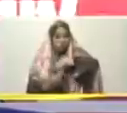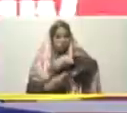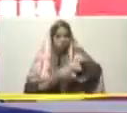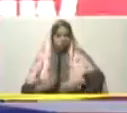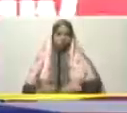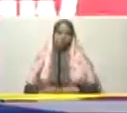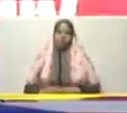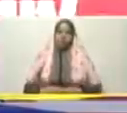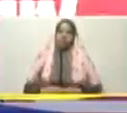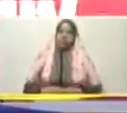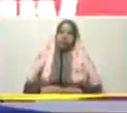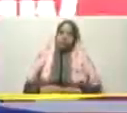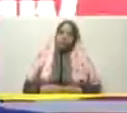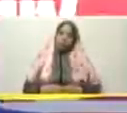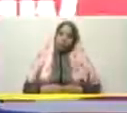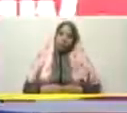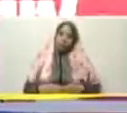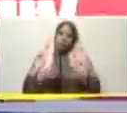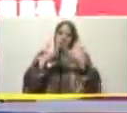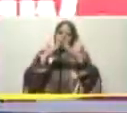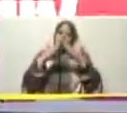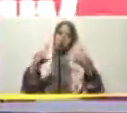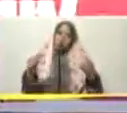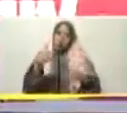todo ser vivo